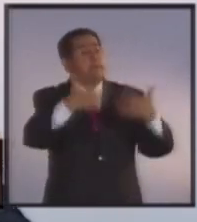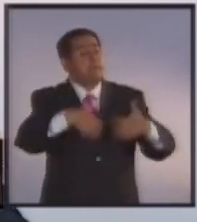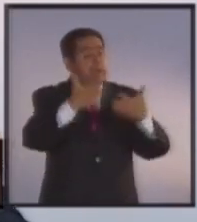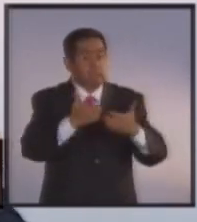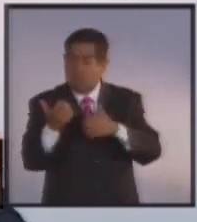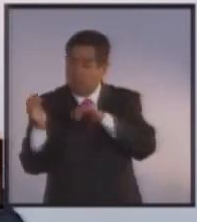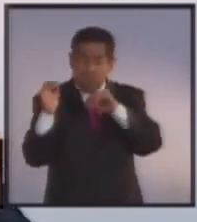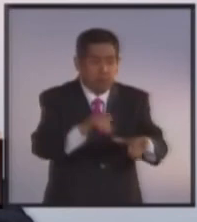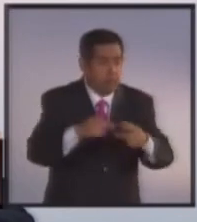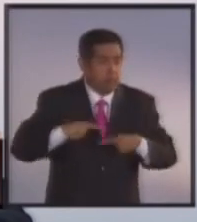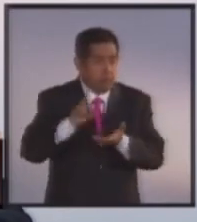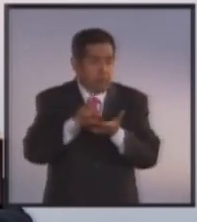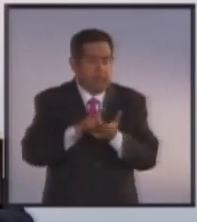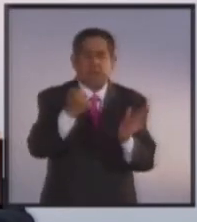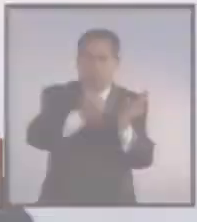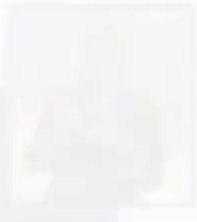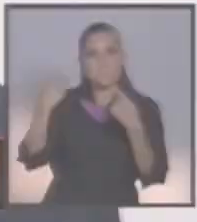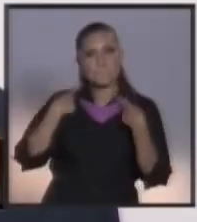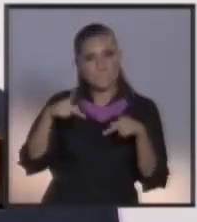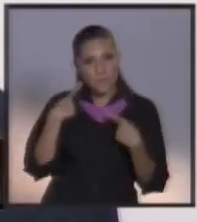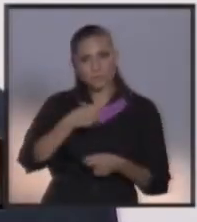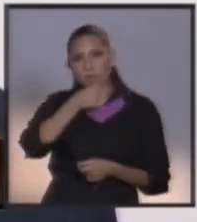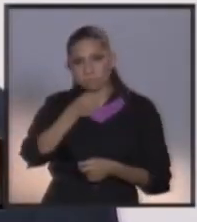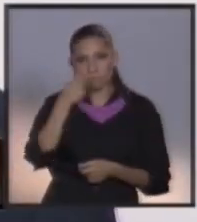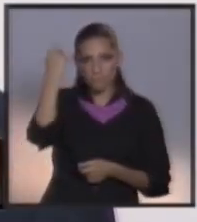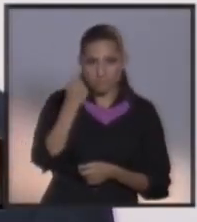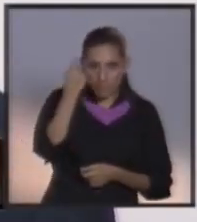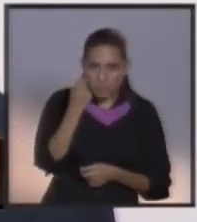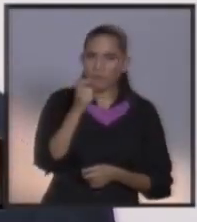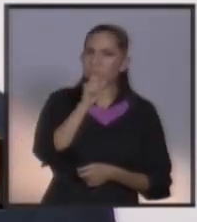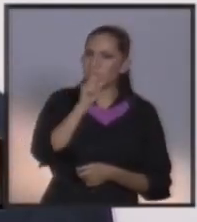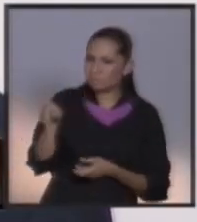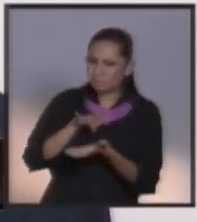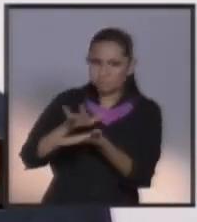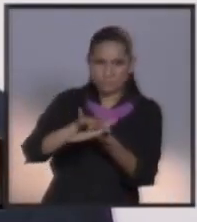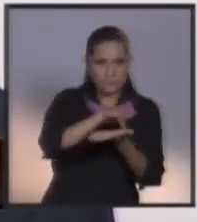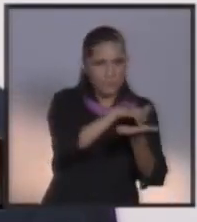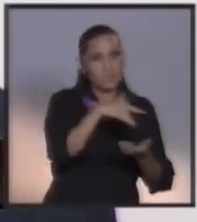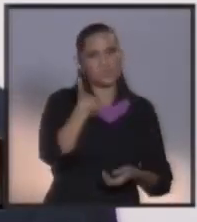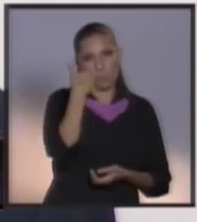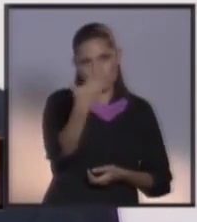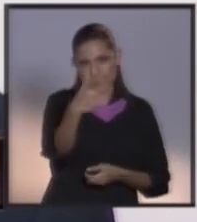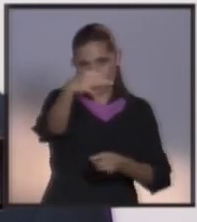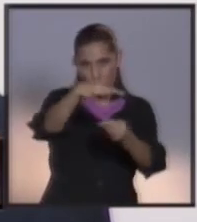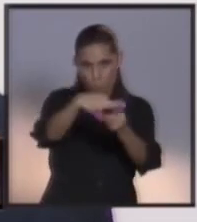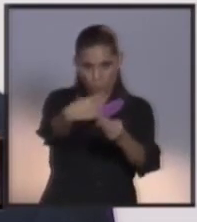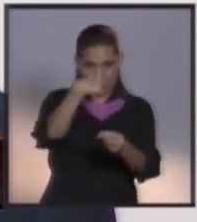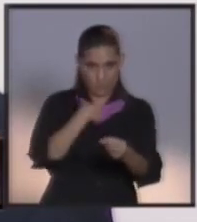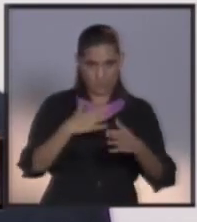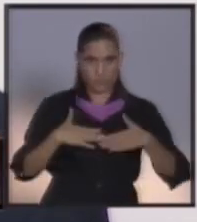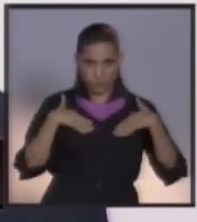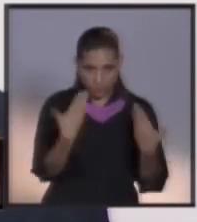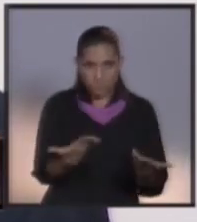que empresas incorporen a personas con discapacidad. Te pido tu voto de confianza para hacer realidad este